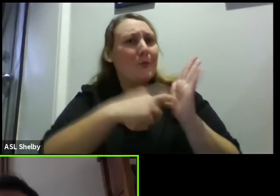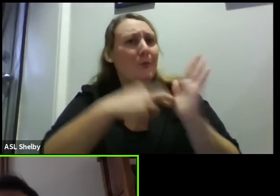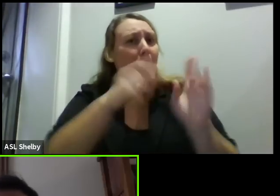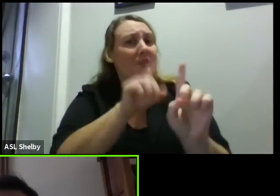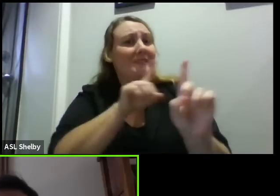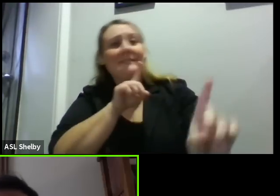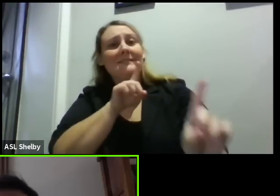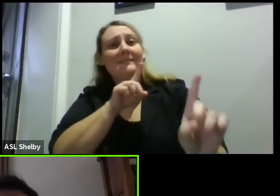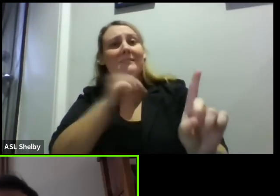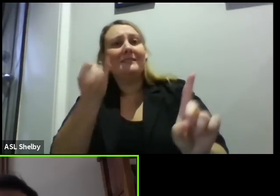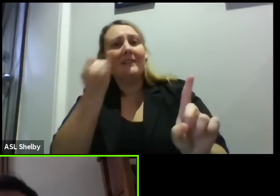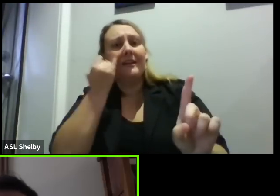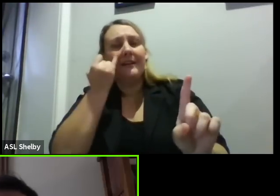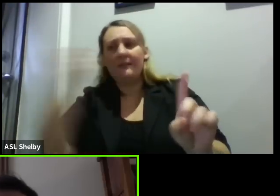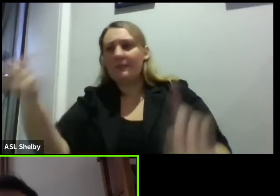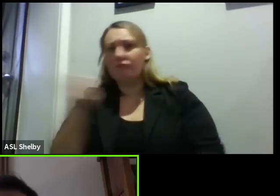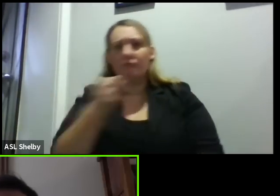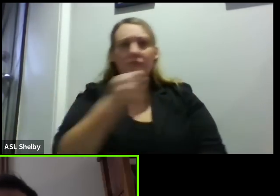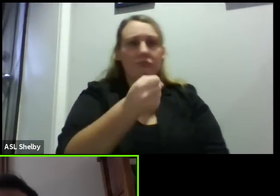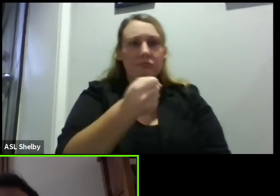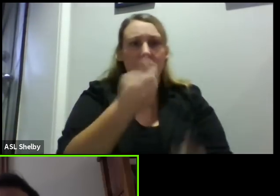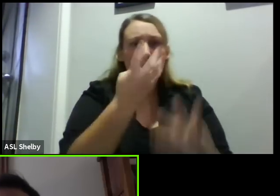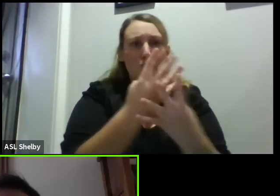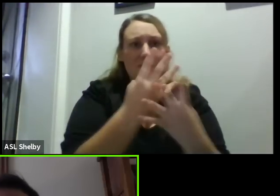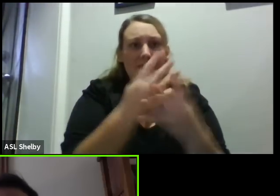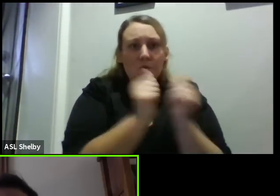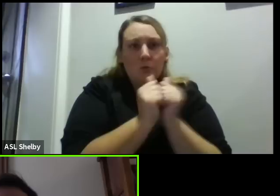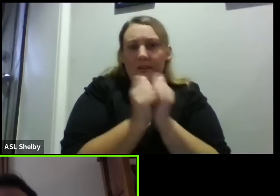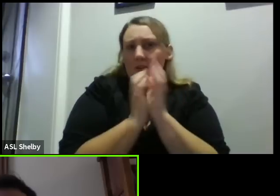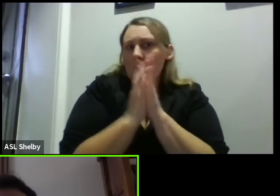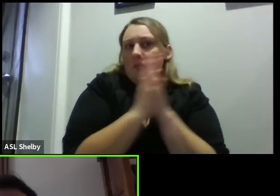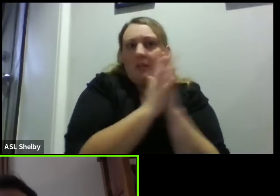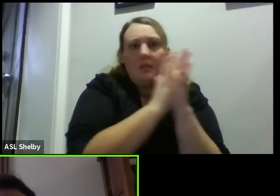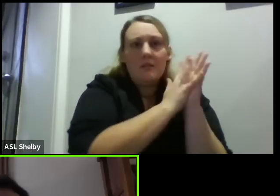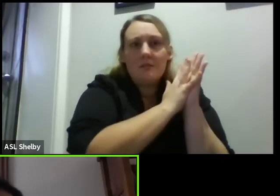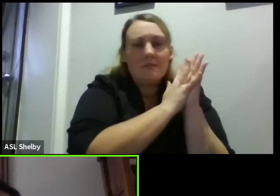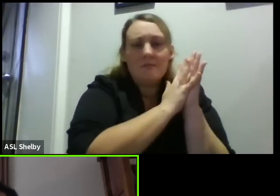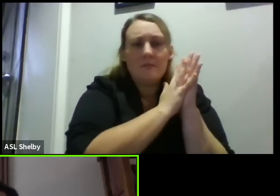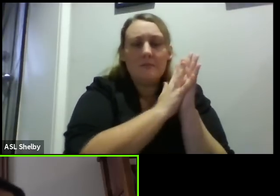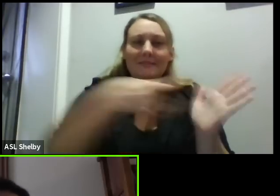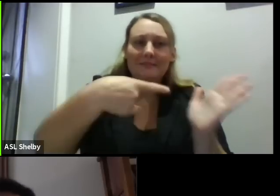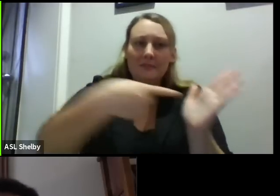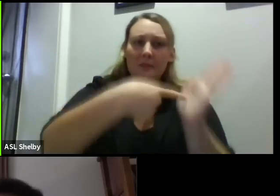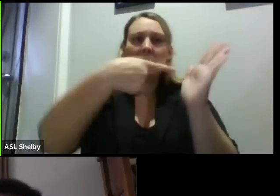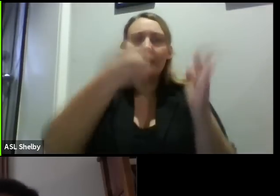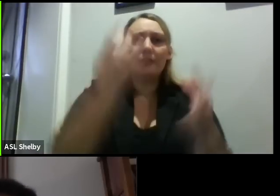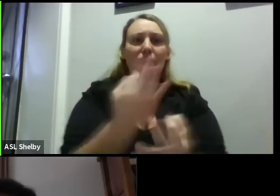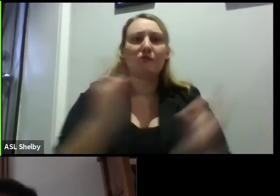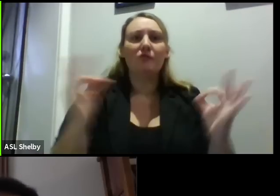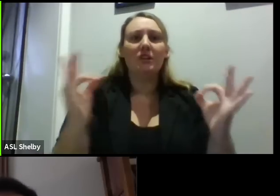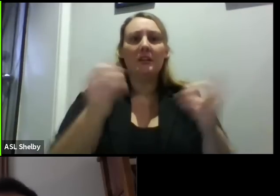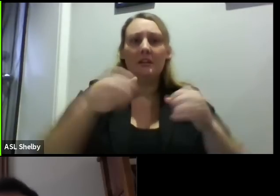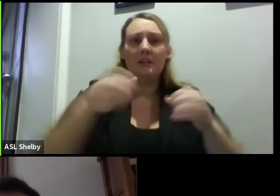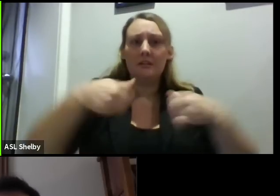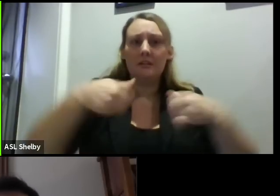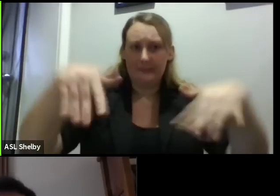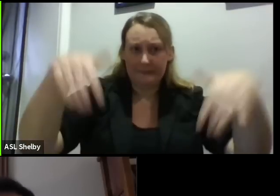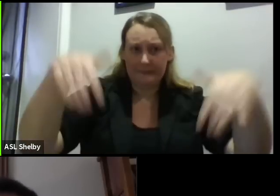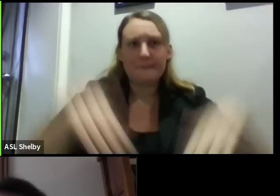everyone is in a detention center or a prison. We would like all of those people to be set free. So, hablando un poquito sobre